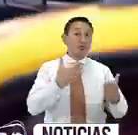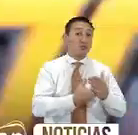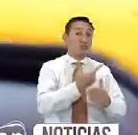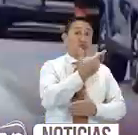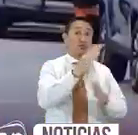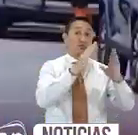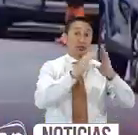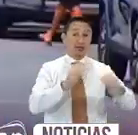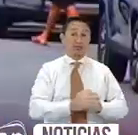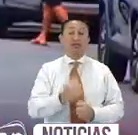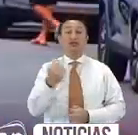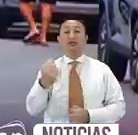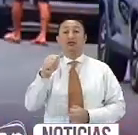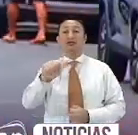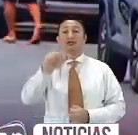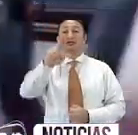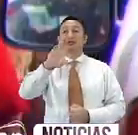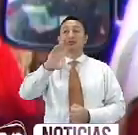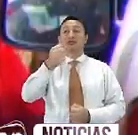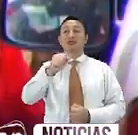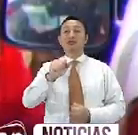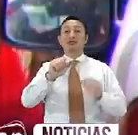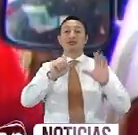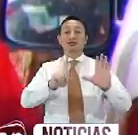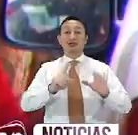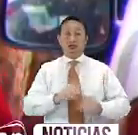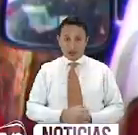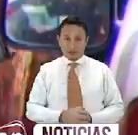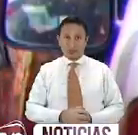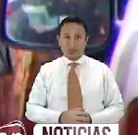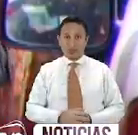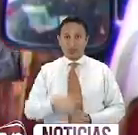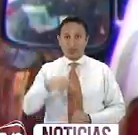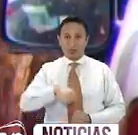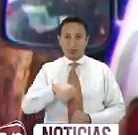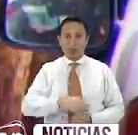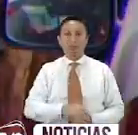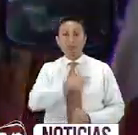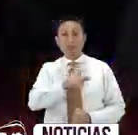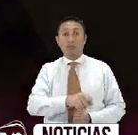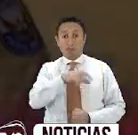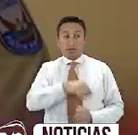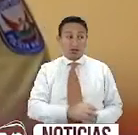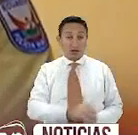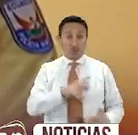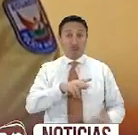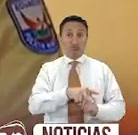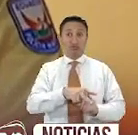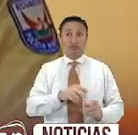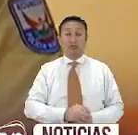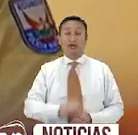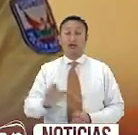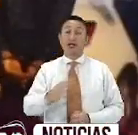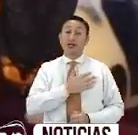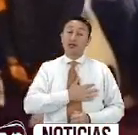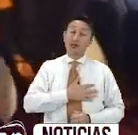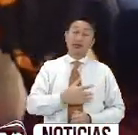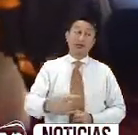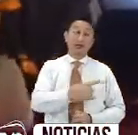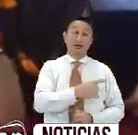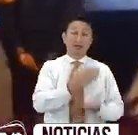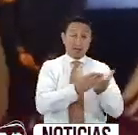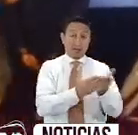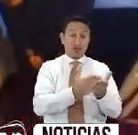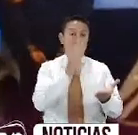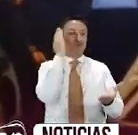de Sauce 6, norte de Guayaquil, para sorprender a los abonados. Indicando que van a cortar o suspender el